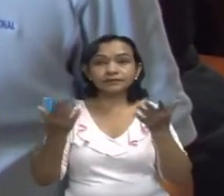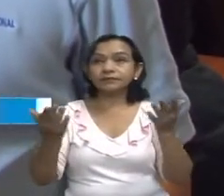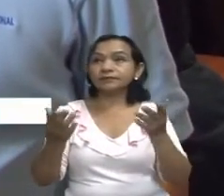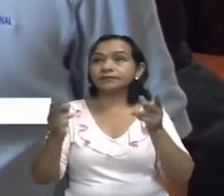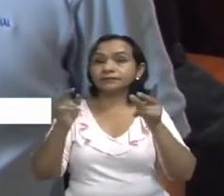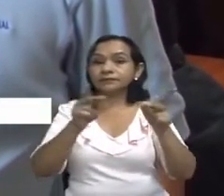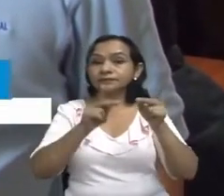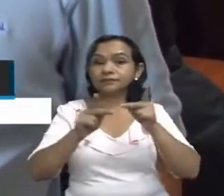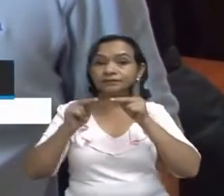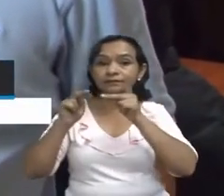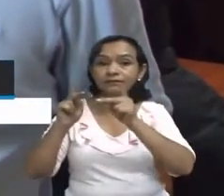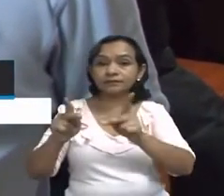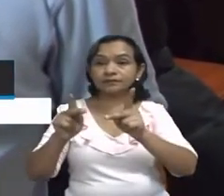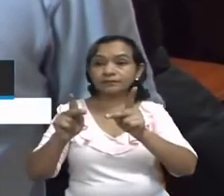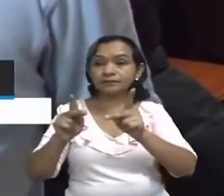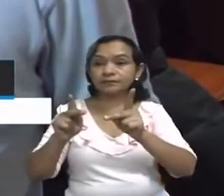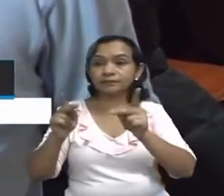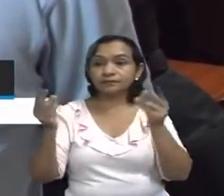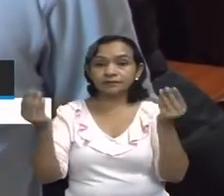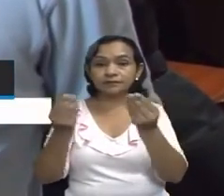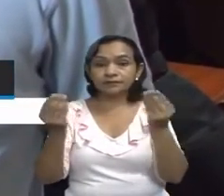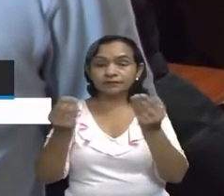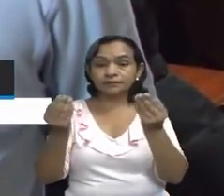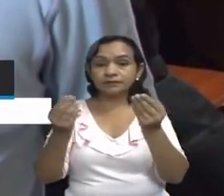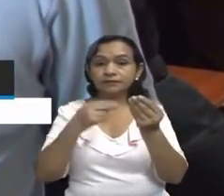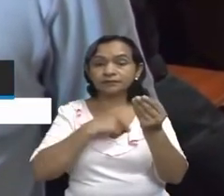pues ha sido de mucho